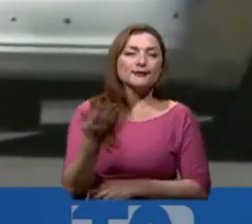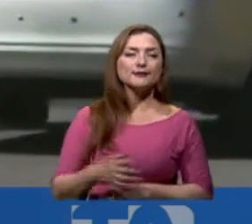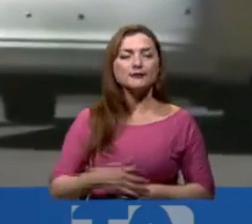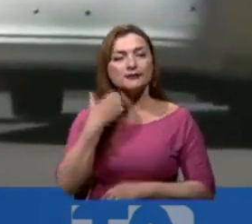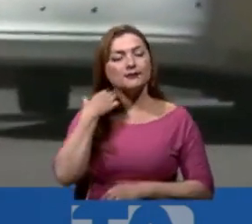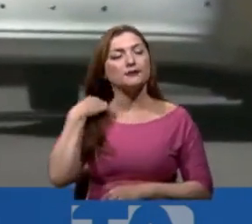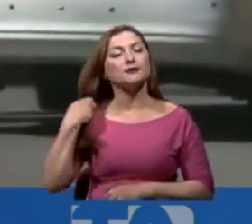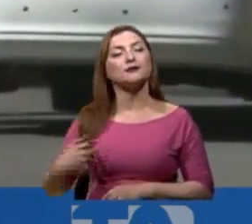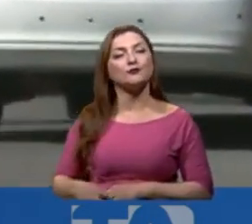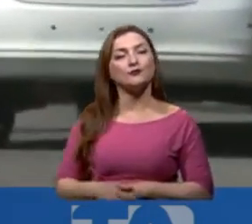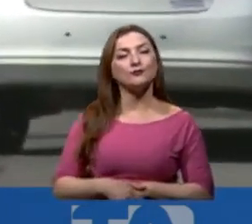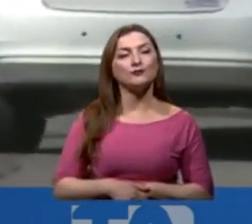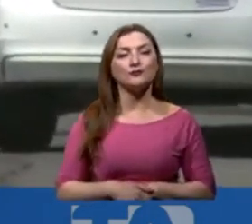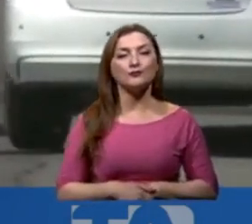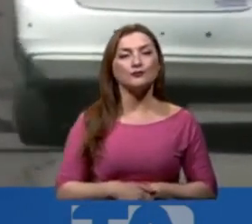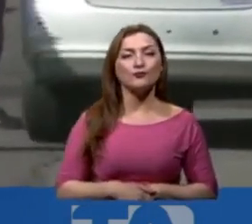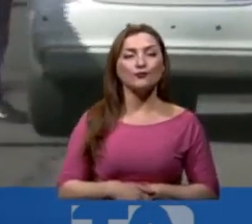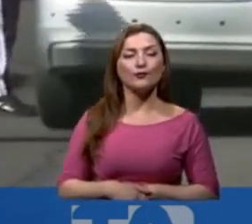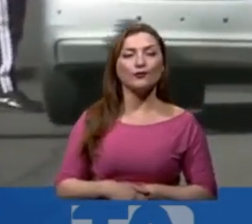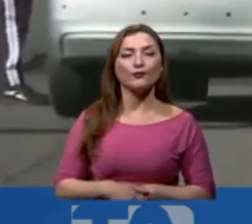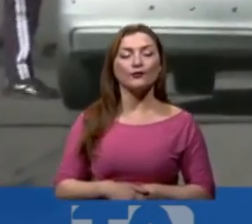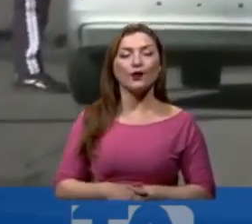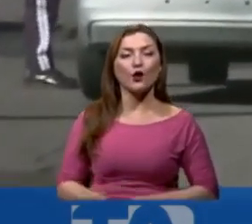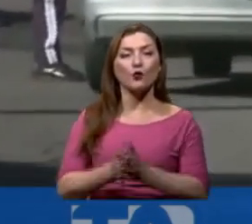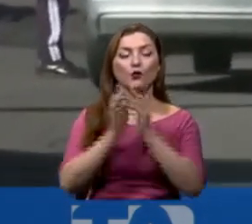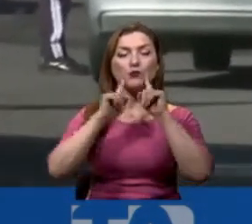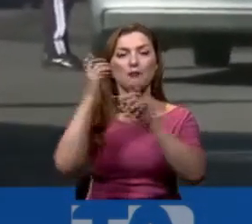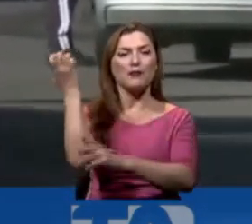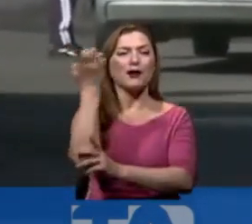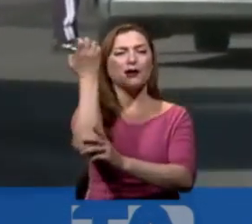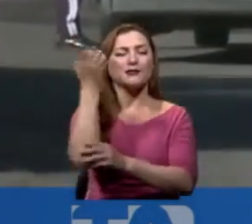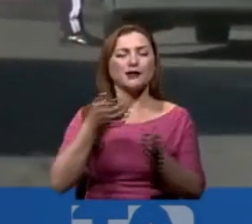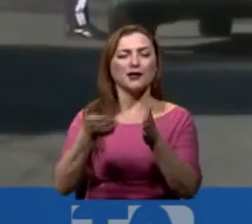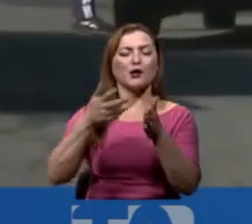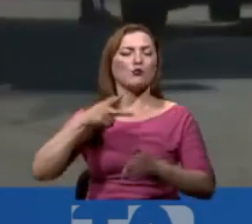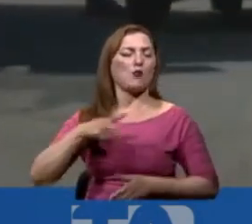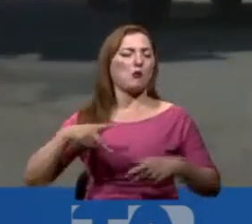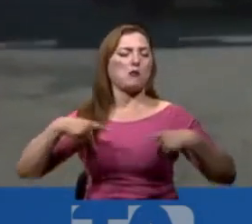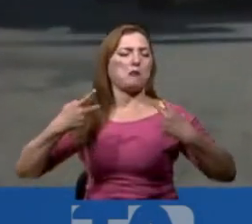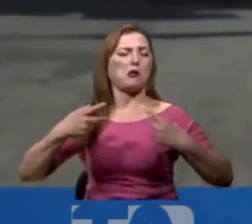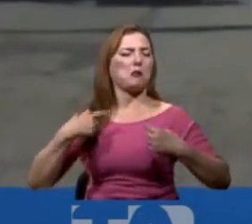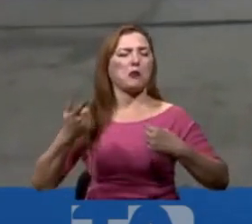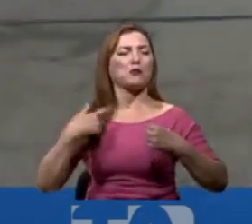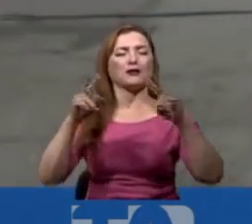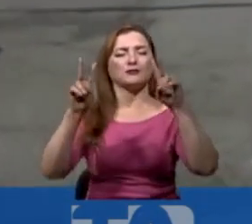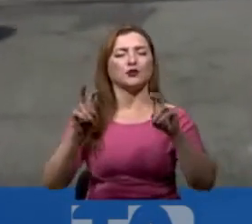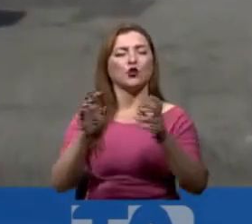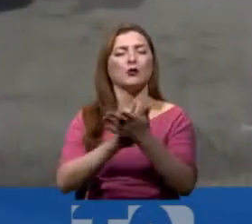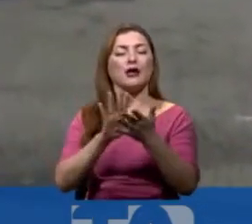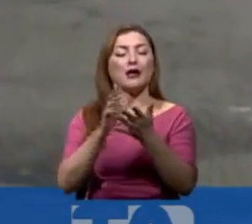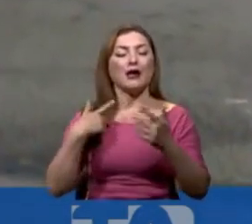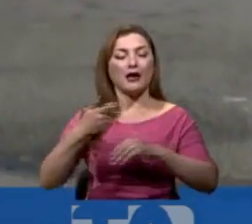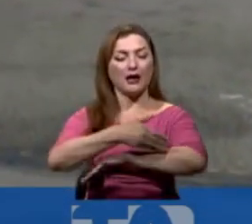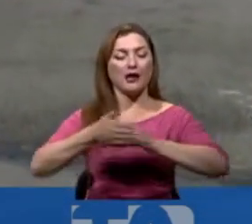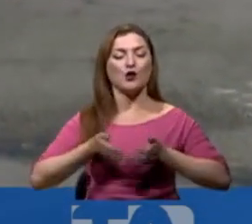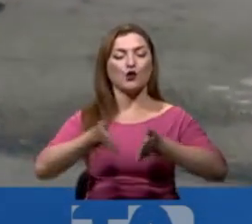el análisis que ustedes hacen respecto a esta solicitud de declarar la emergencia a la Simón Bolívar? Las propuestas son algunas,